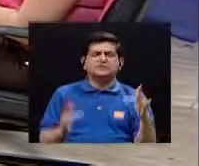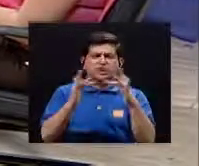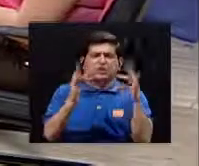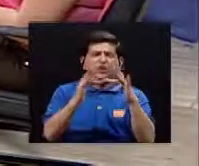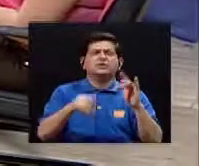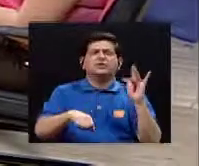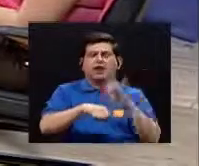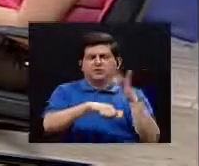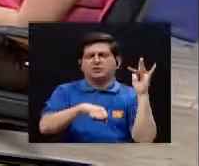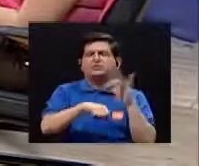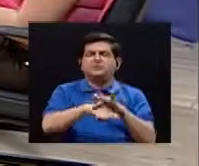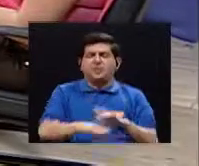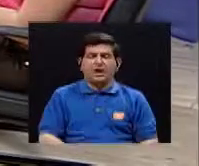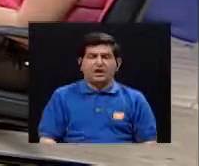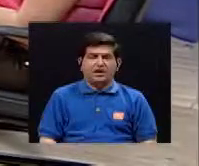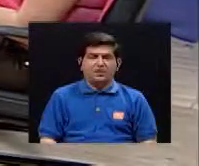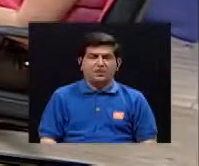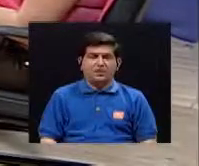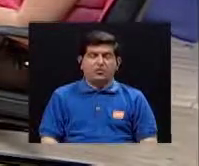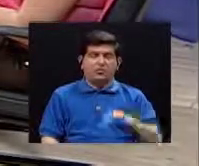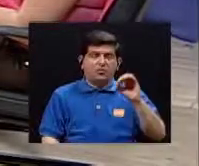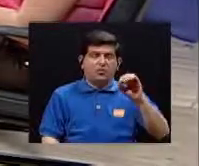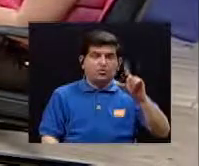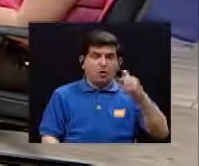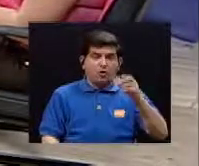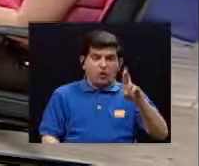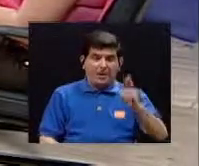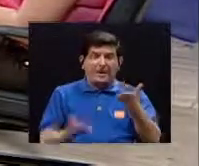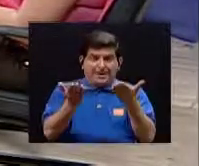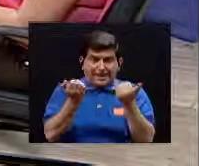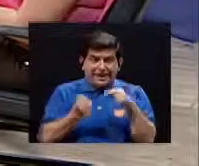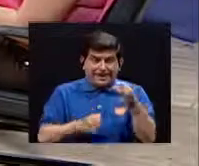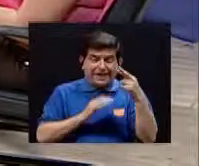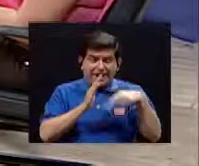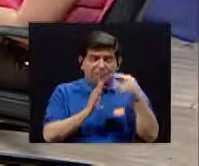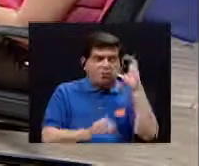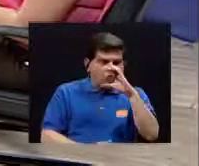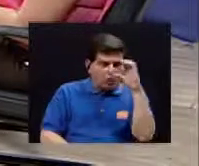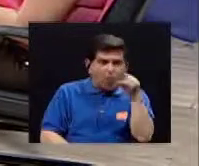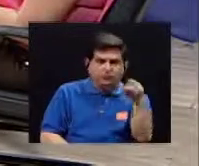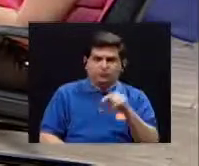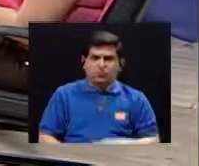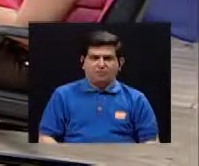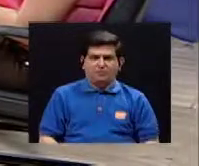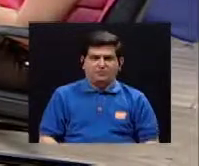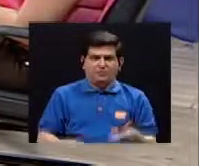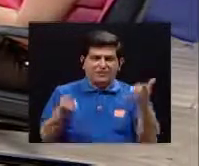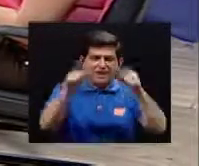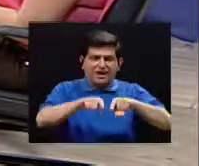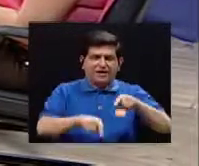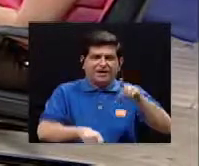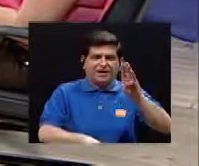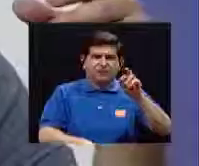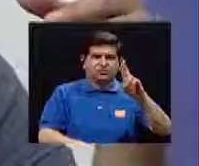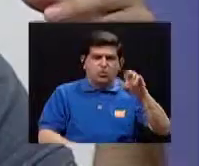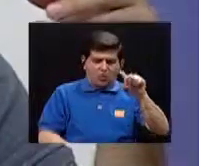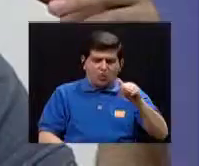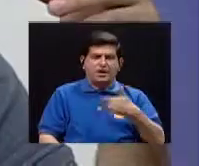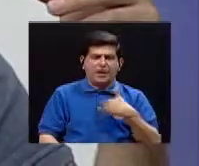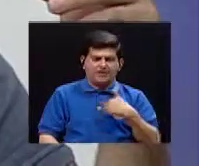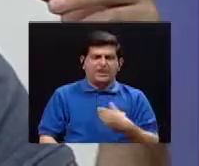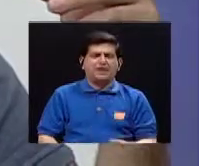acercamiento desde muy temprano porque como era nada atrás del papel entonces él fue y lo buscó y en el caso de bora